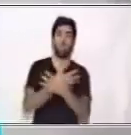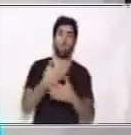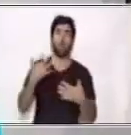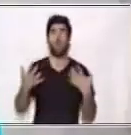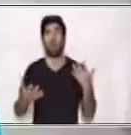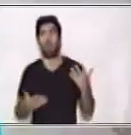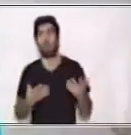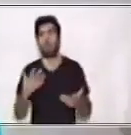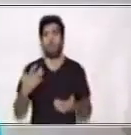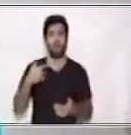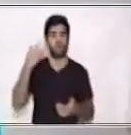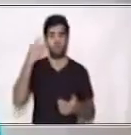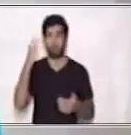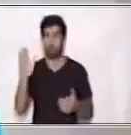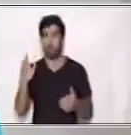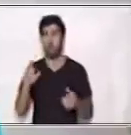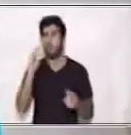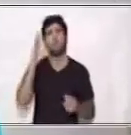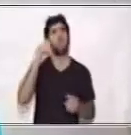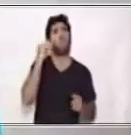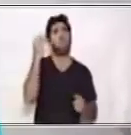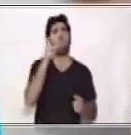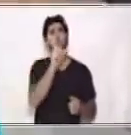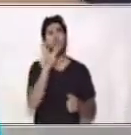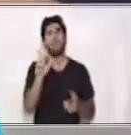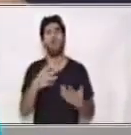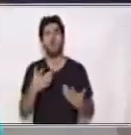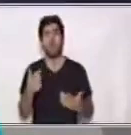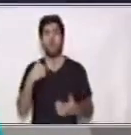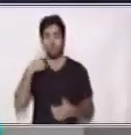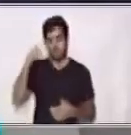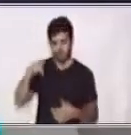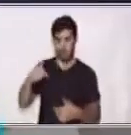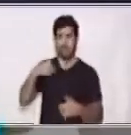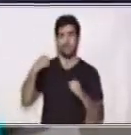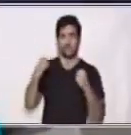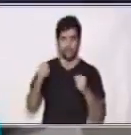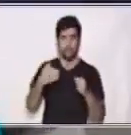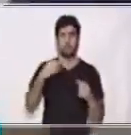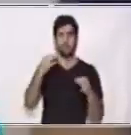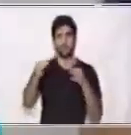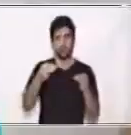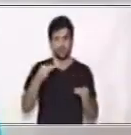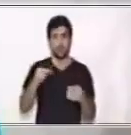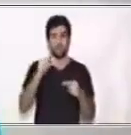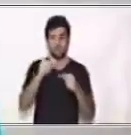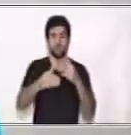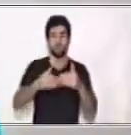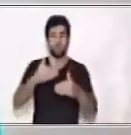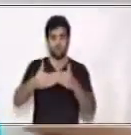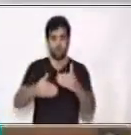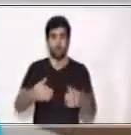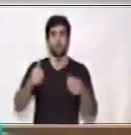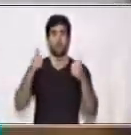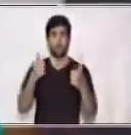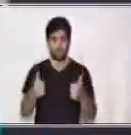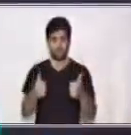aquella situación en la que de dónde salió ese valor. Entonces nosotros lo estamos haciendo paso a paso.